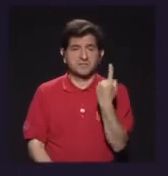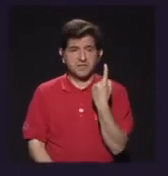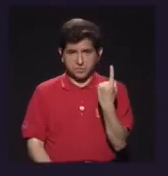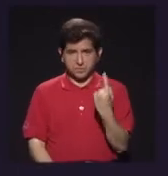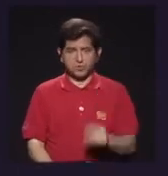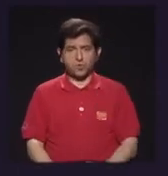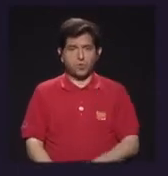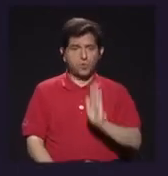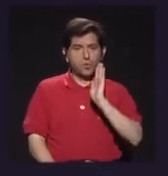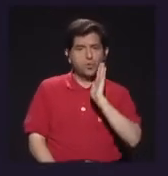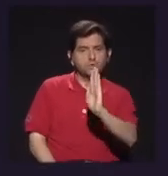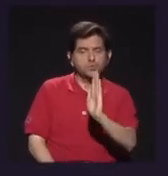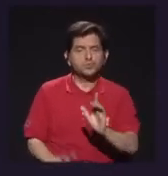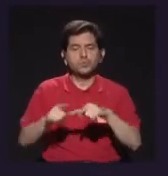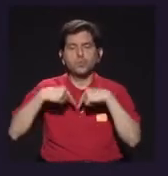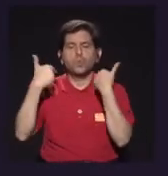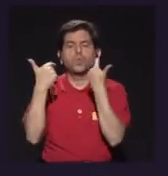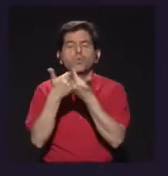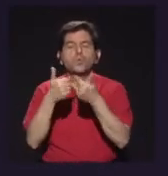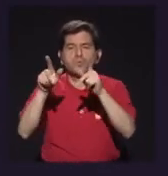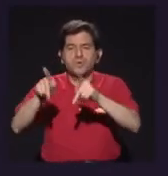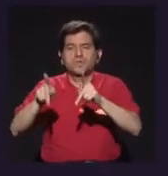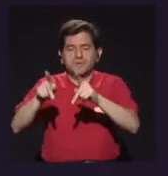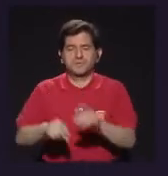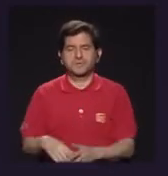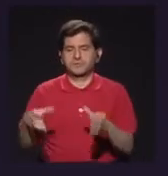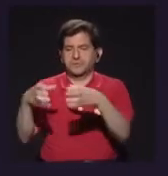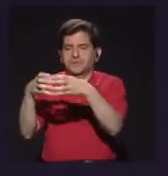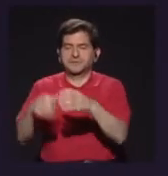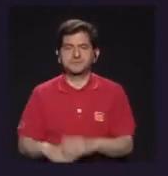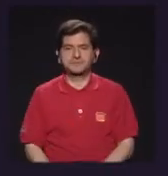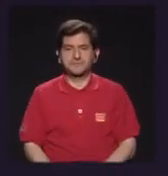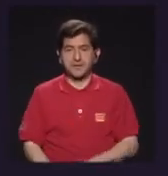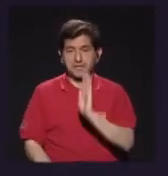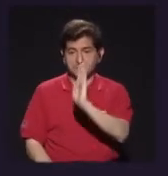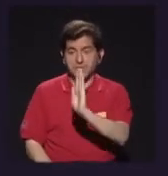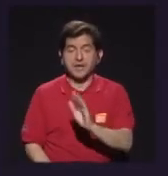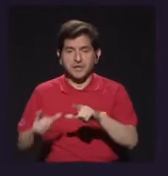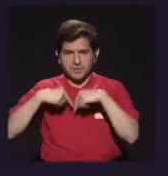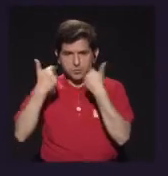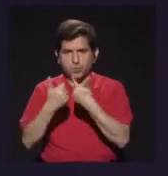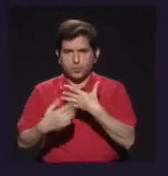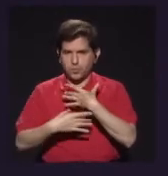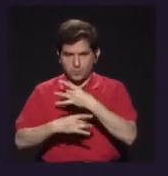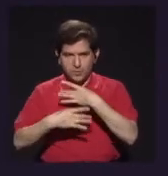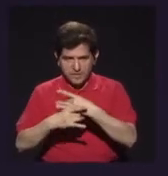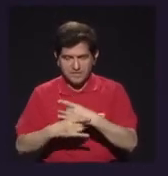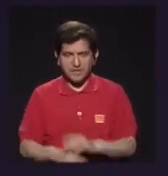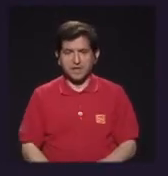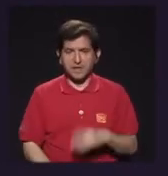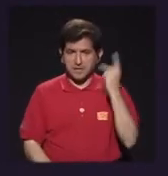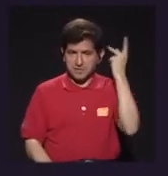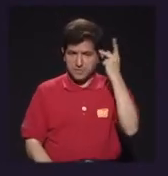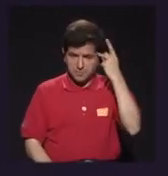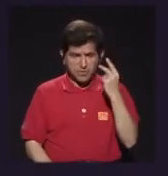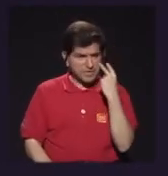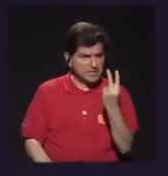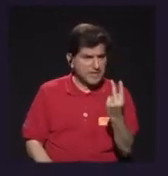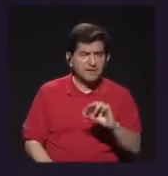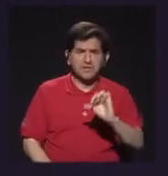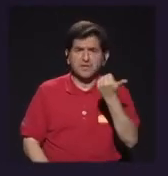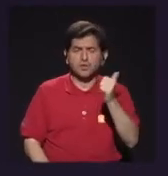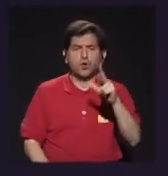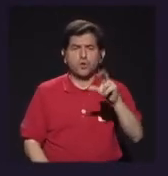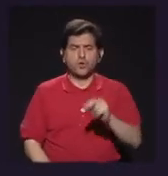es un rebaño de ovejas es decir hacen política para su corporación no les interesa el resto y eso es un gran problema porque es ver la